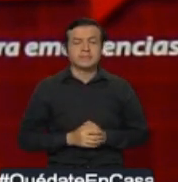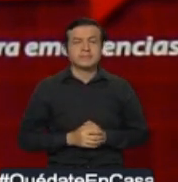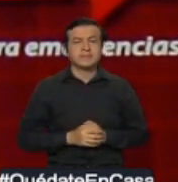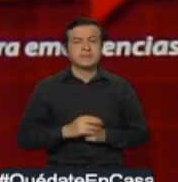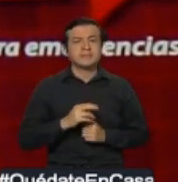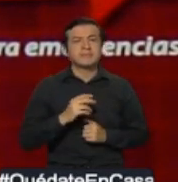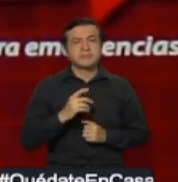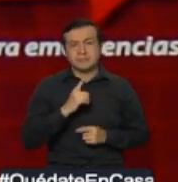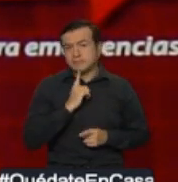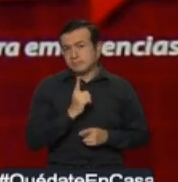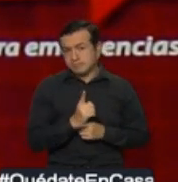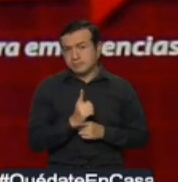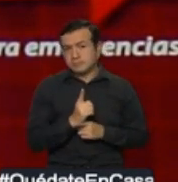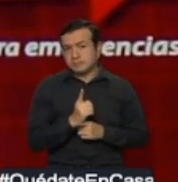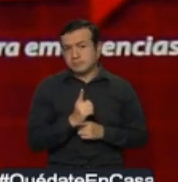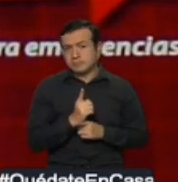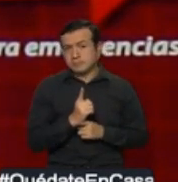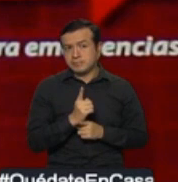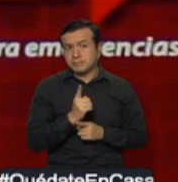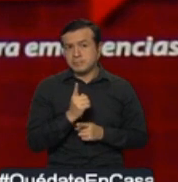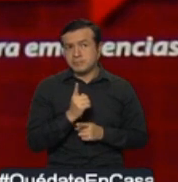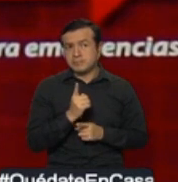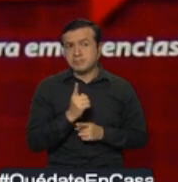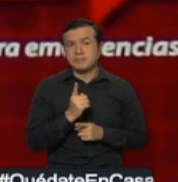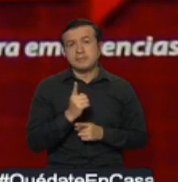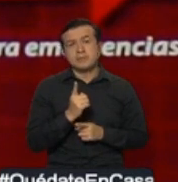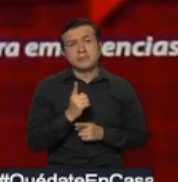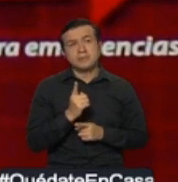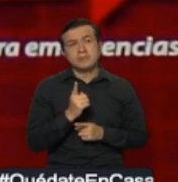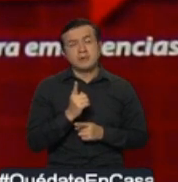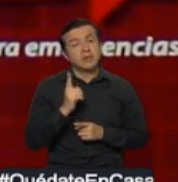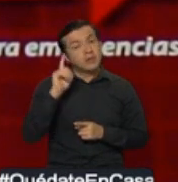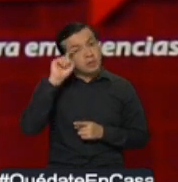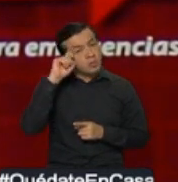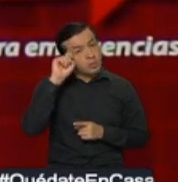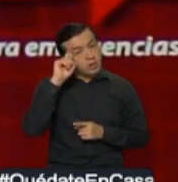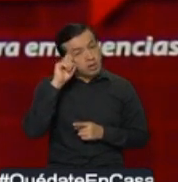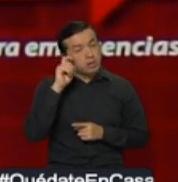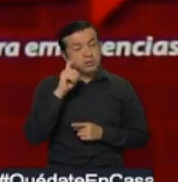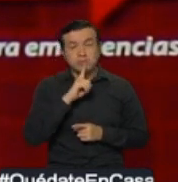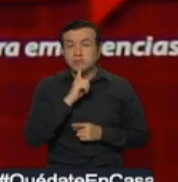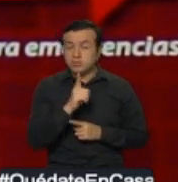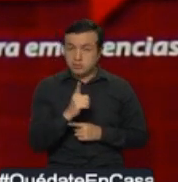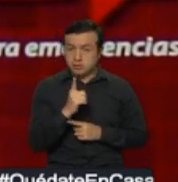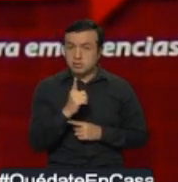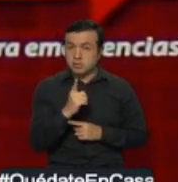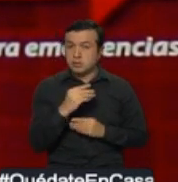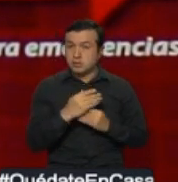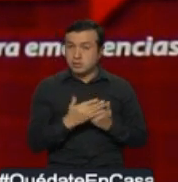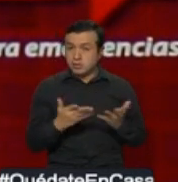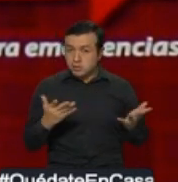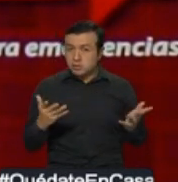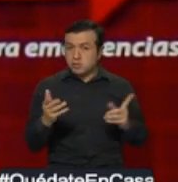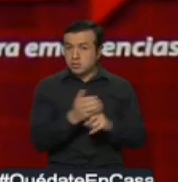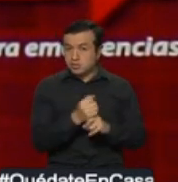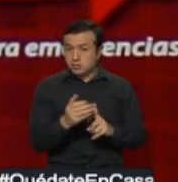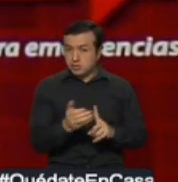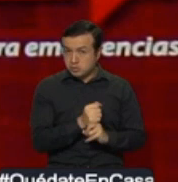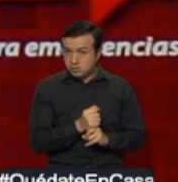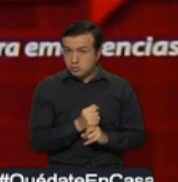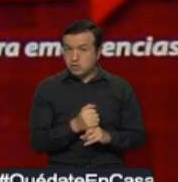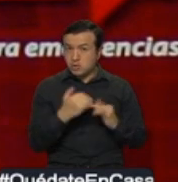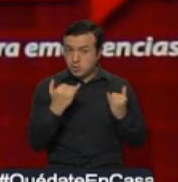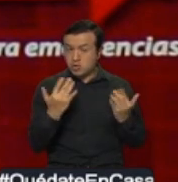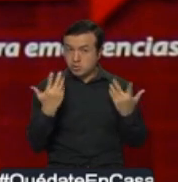sentido, pero nunca vamos a dejar de pedir, nunca vamos a dejar de recordar que una buena parte de los resultados de lo que